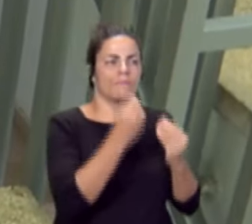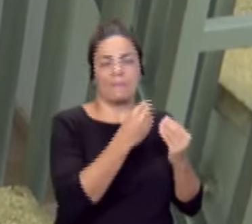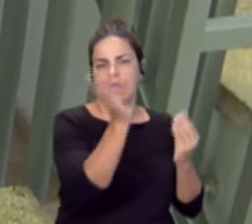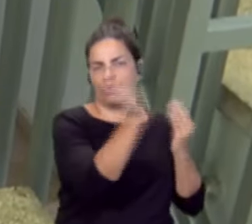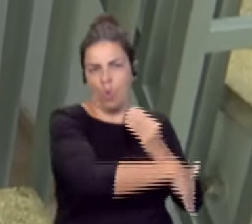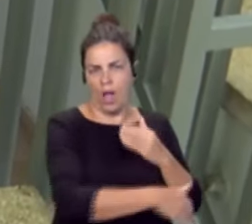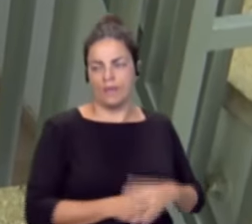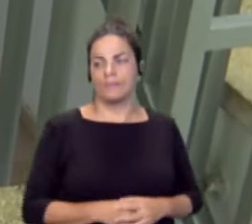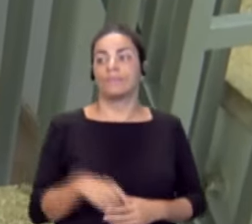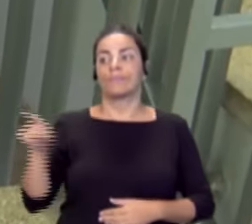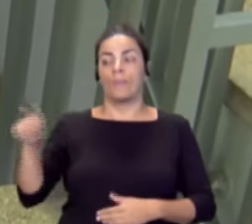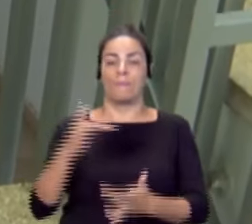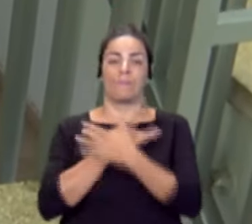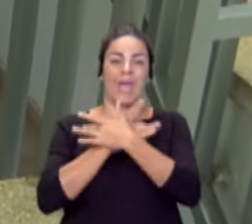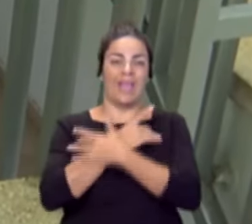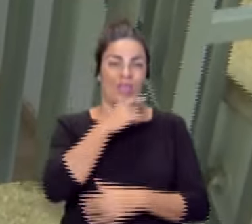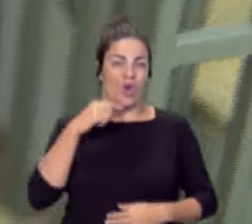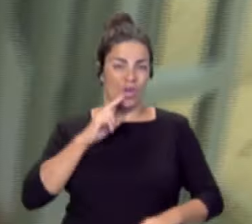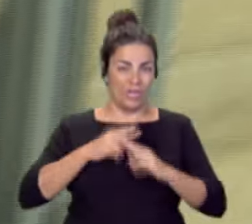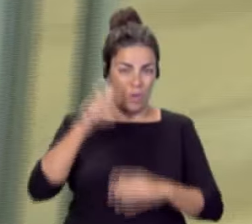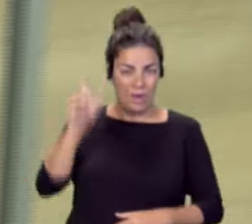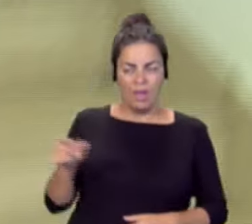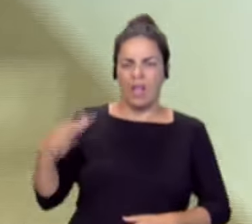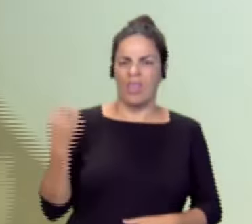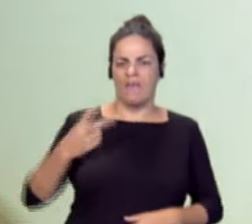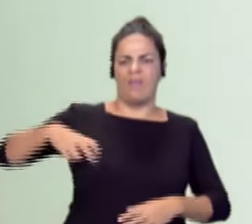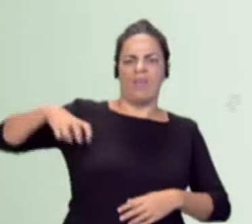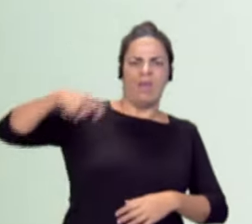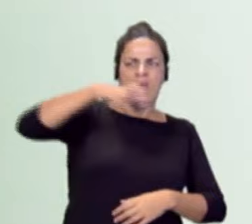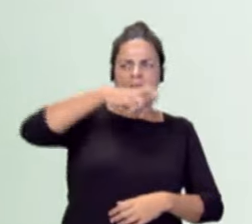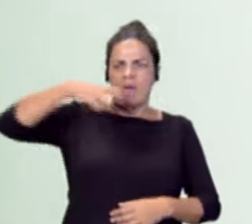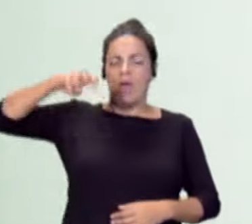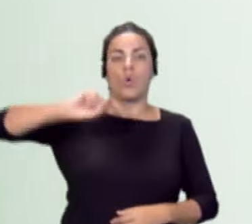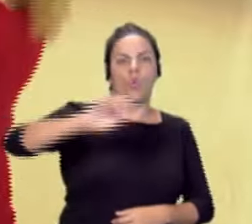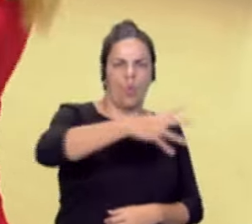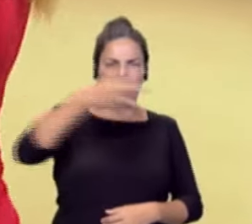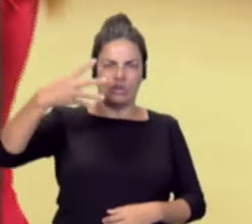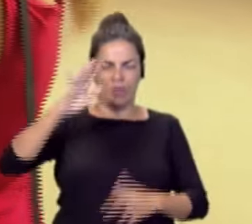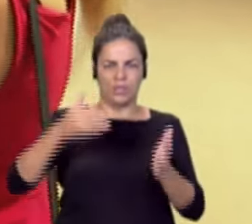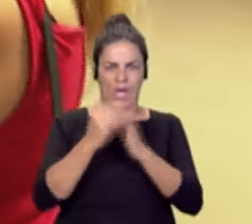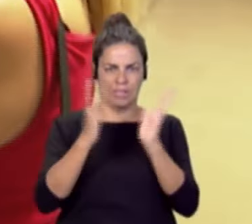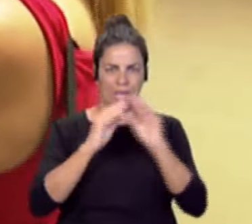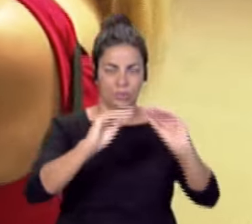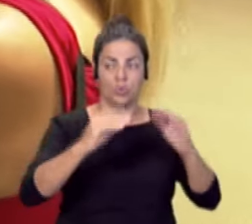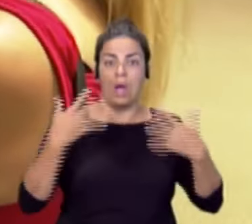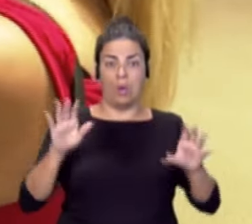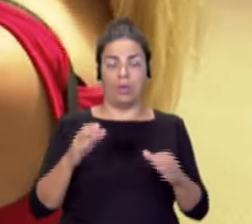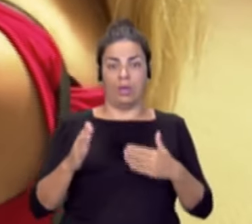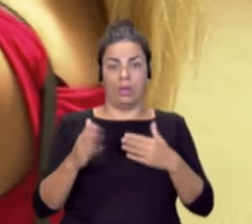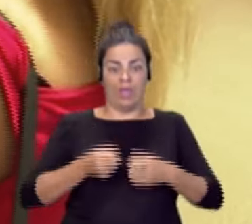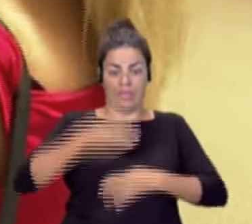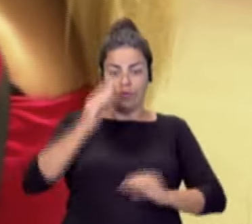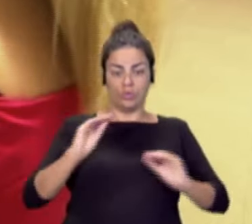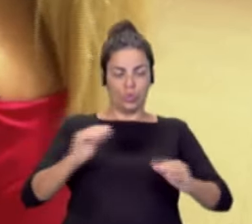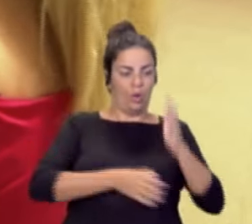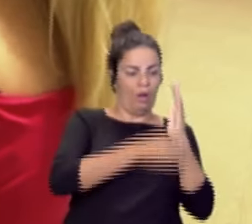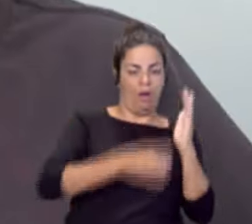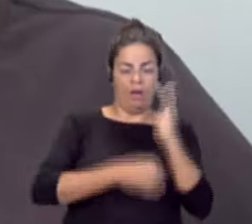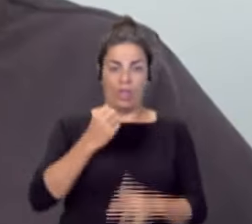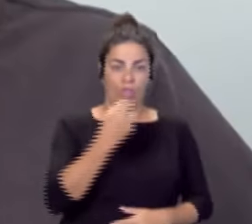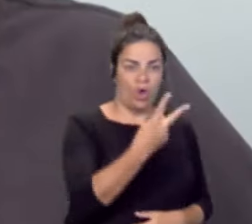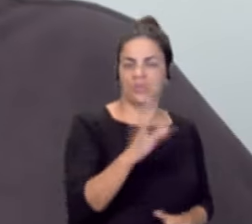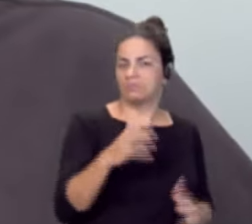María Dolores tiene que subir 4 plantas hasta su vivienda. A pesar de que en su portal hay 2 ascensores, ninguno de ellos funciona. Ya